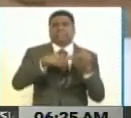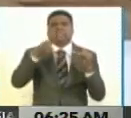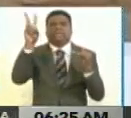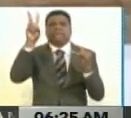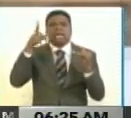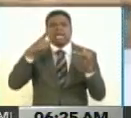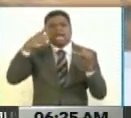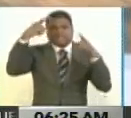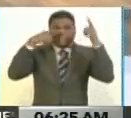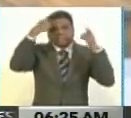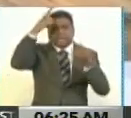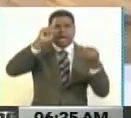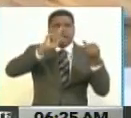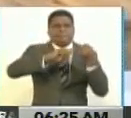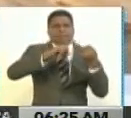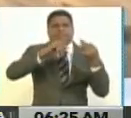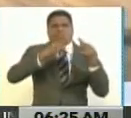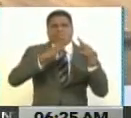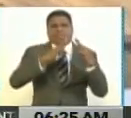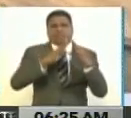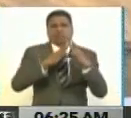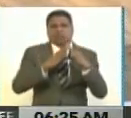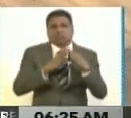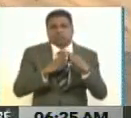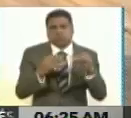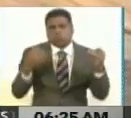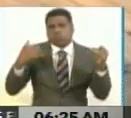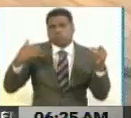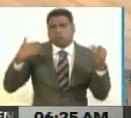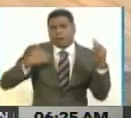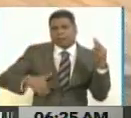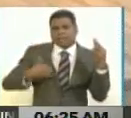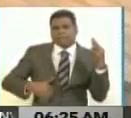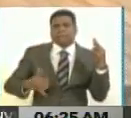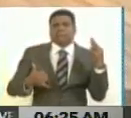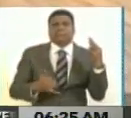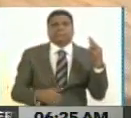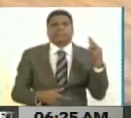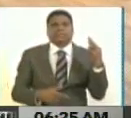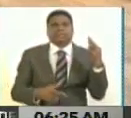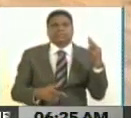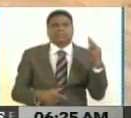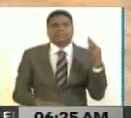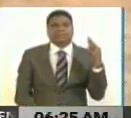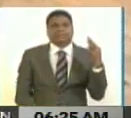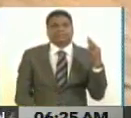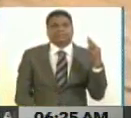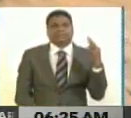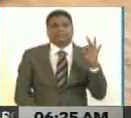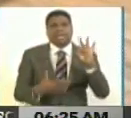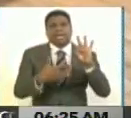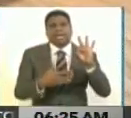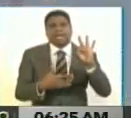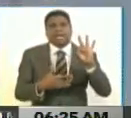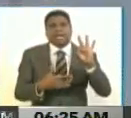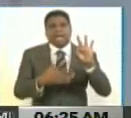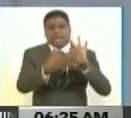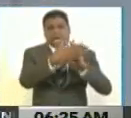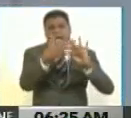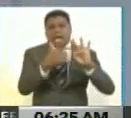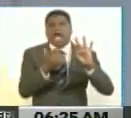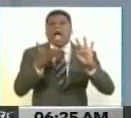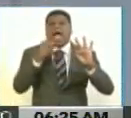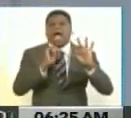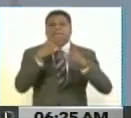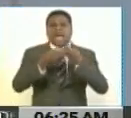esos aspectos sociales en el que no solamente queremos libre comercio, por supuesto hay que crear un bloque fuerte, pero sobre todo también lo